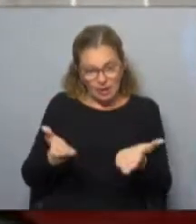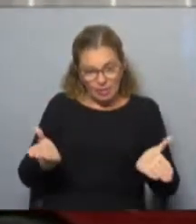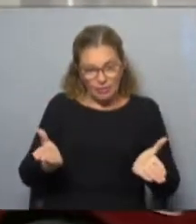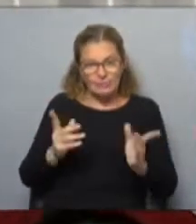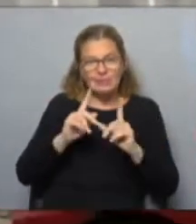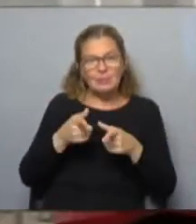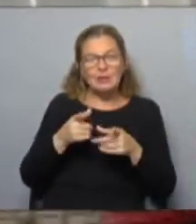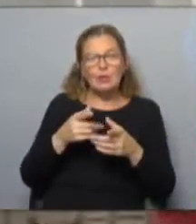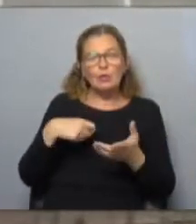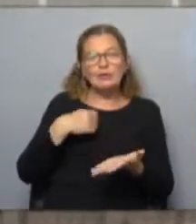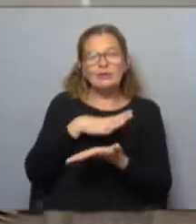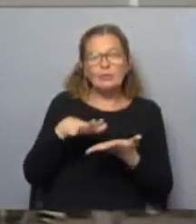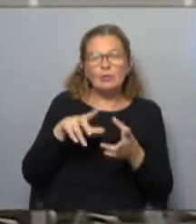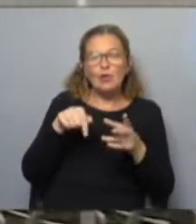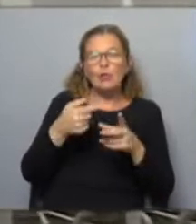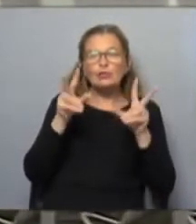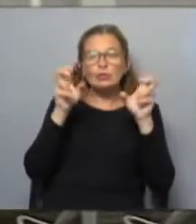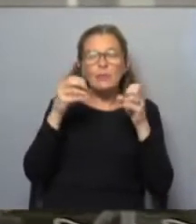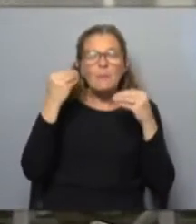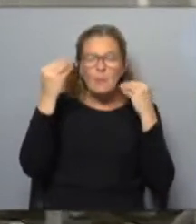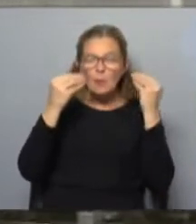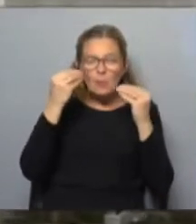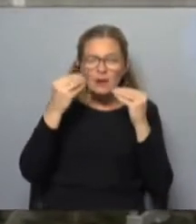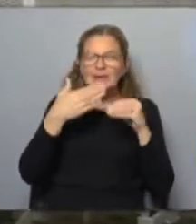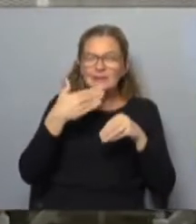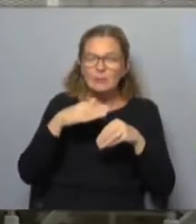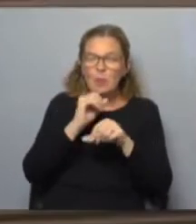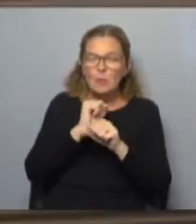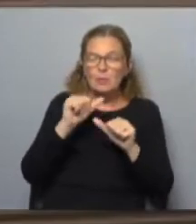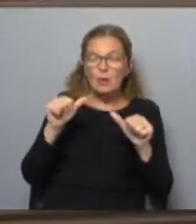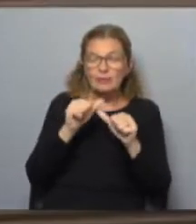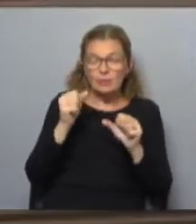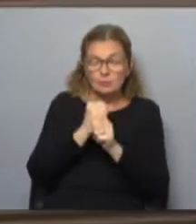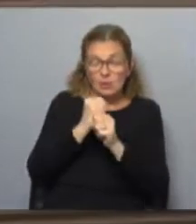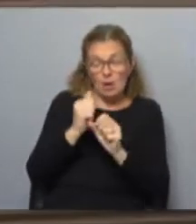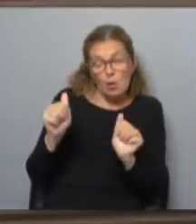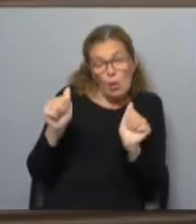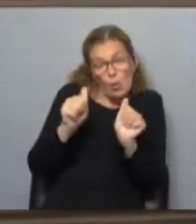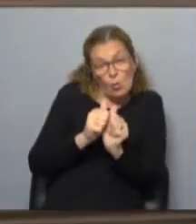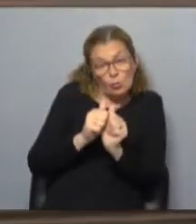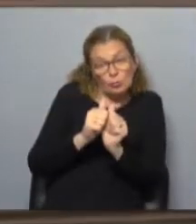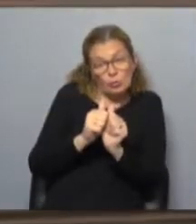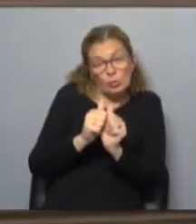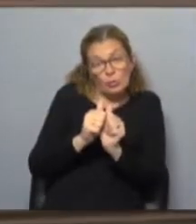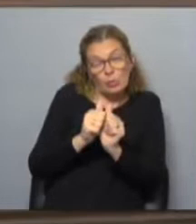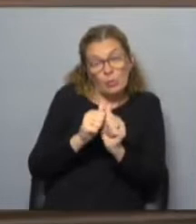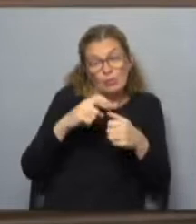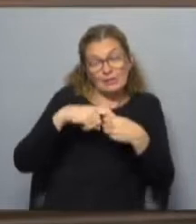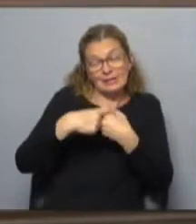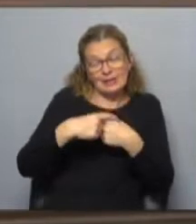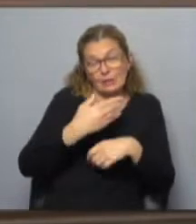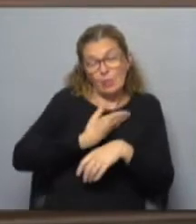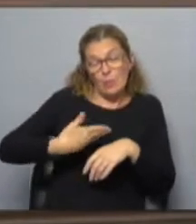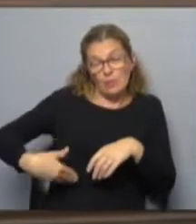además otra situación, otro tema que nos preocupa y que entendemos que podemos hacer un trabajo conjunto, como sindicato, como